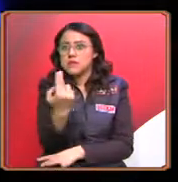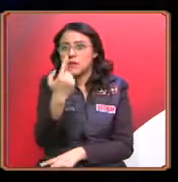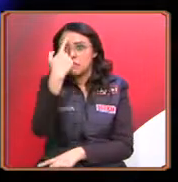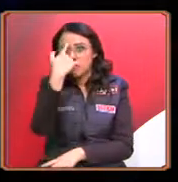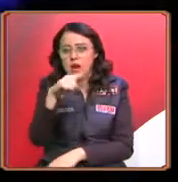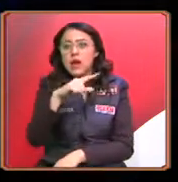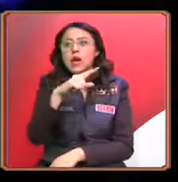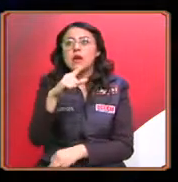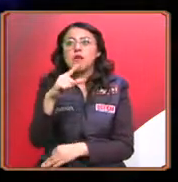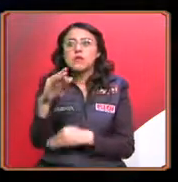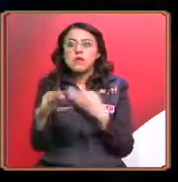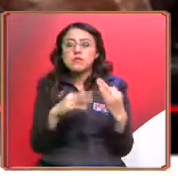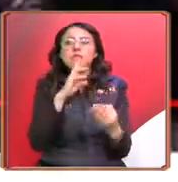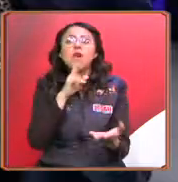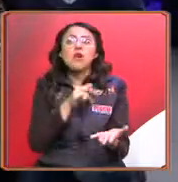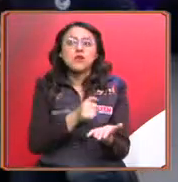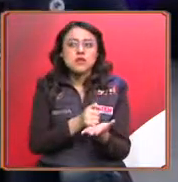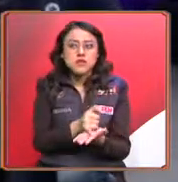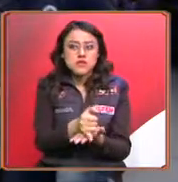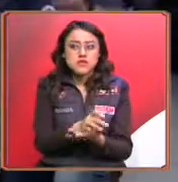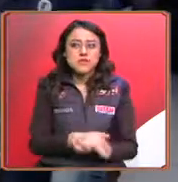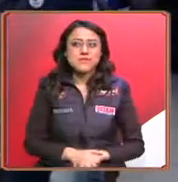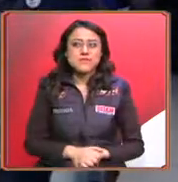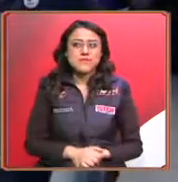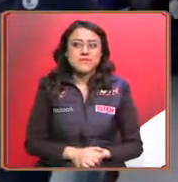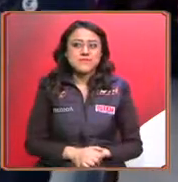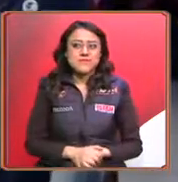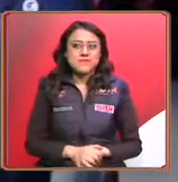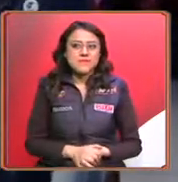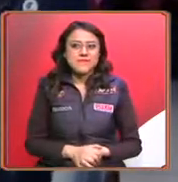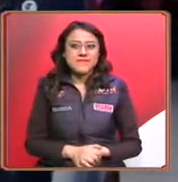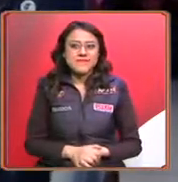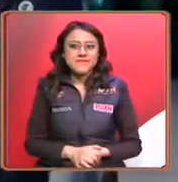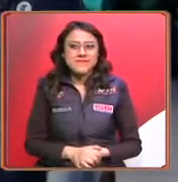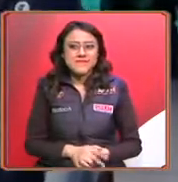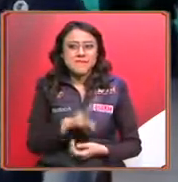que tomen las mejores decisiones.